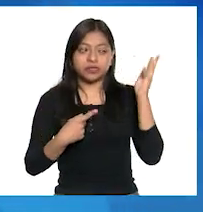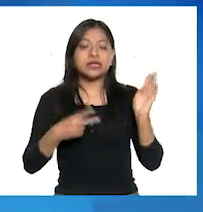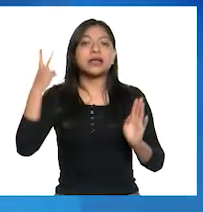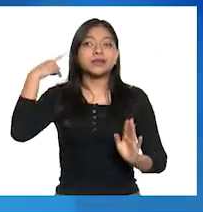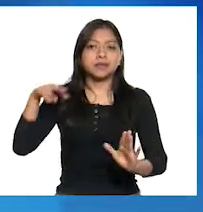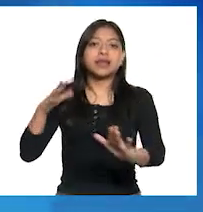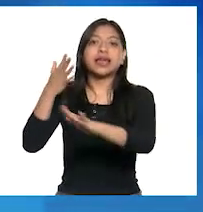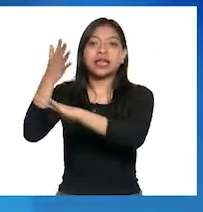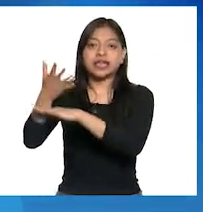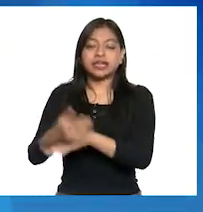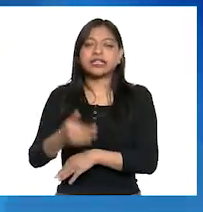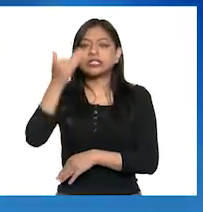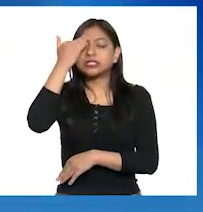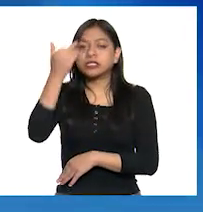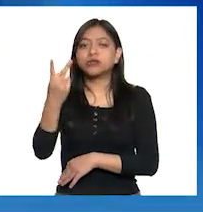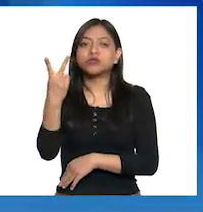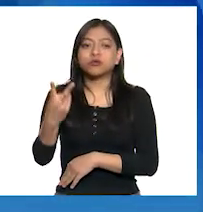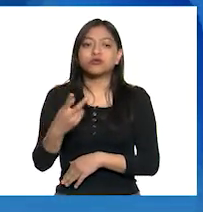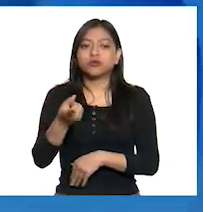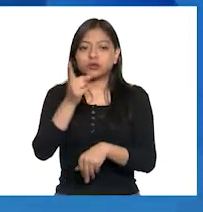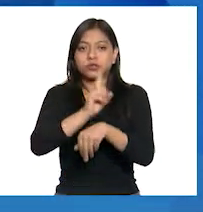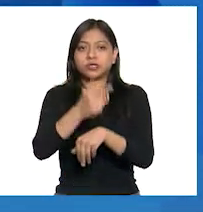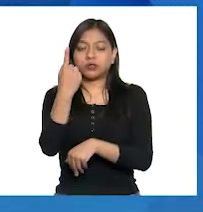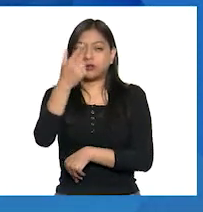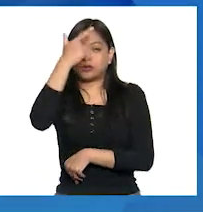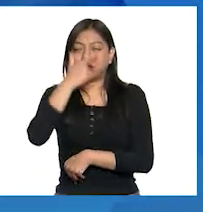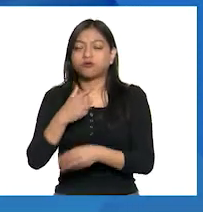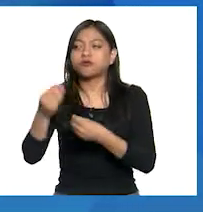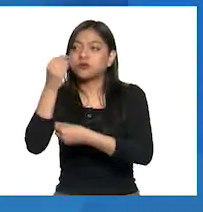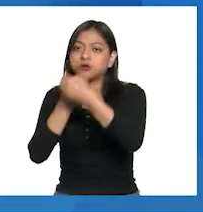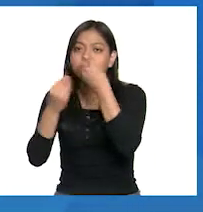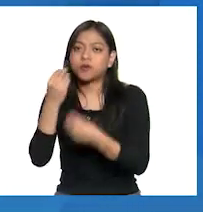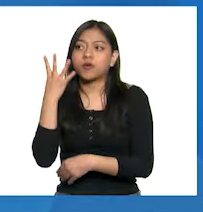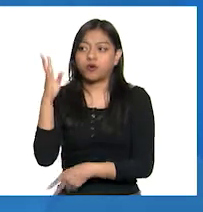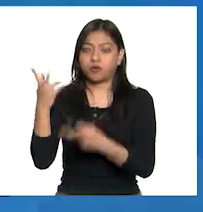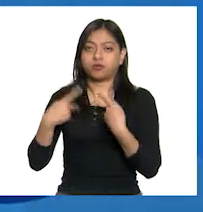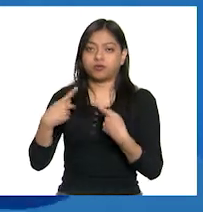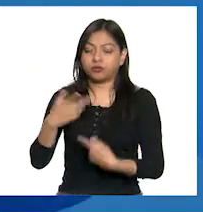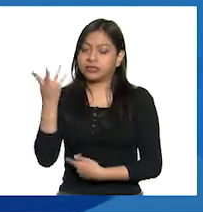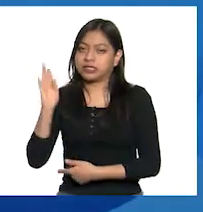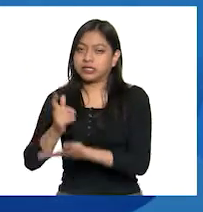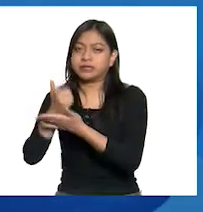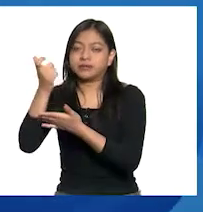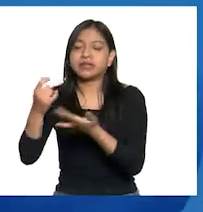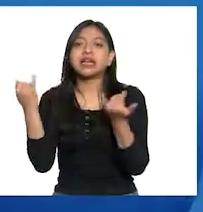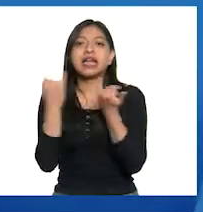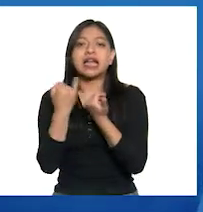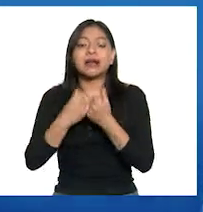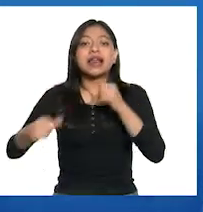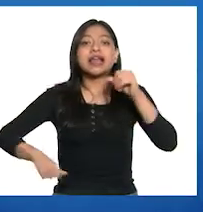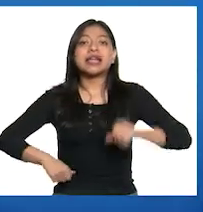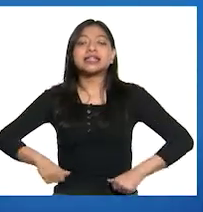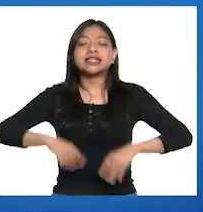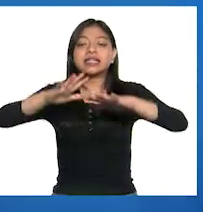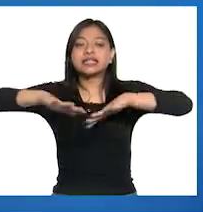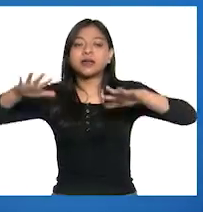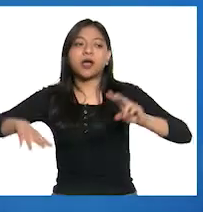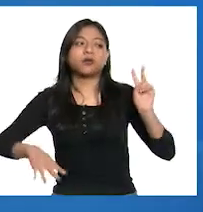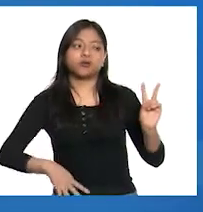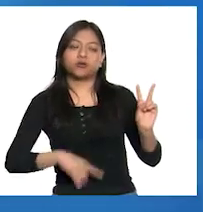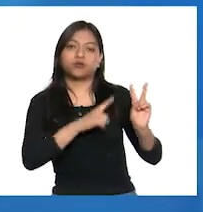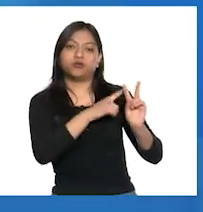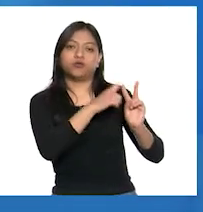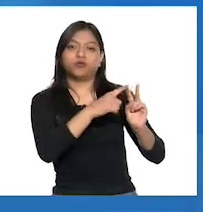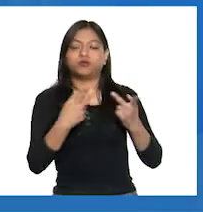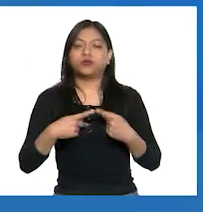noche y 2 días, alimentos para 4 personas por 2 días y actividades acuáticas únicamente para Toño y para Lía.